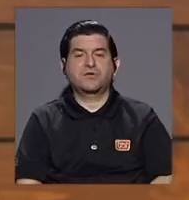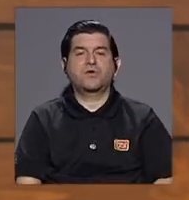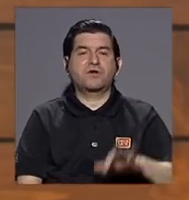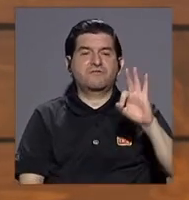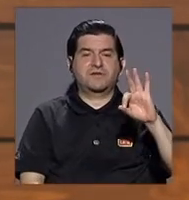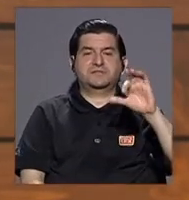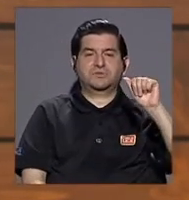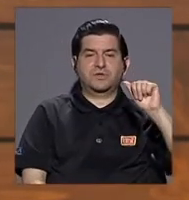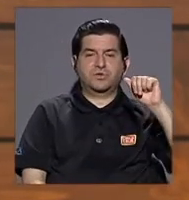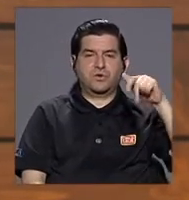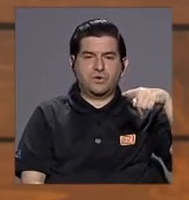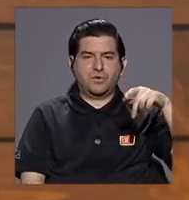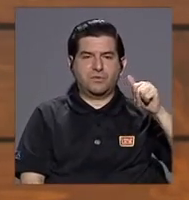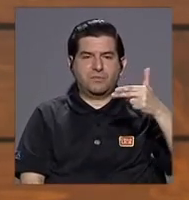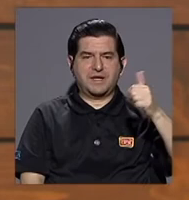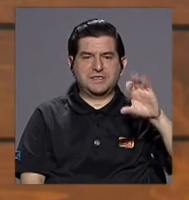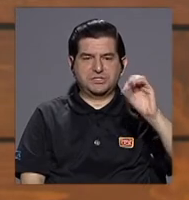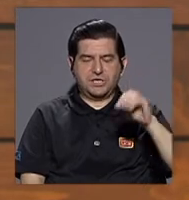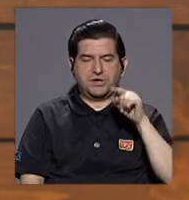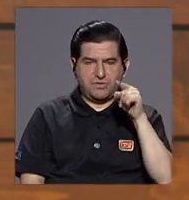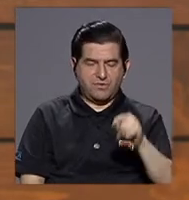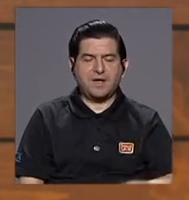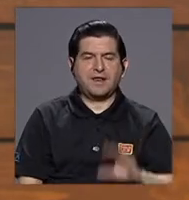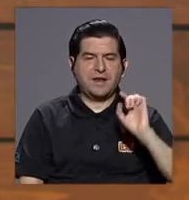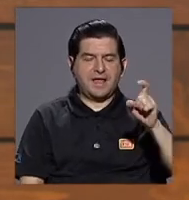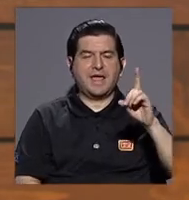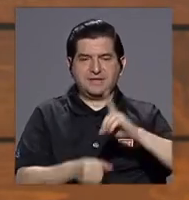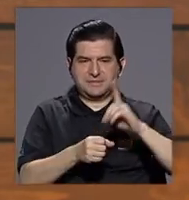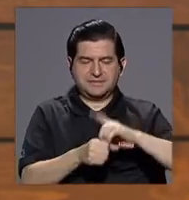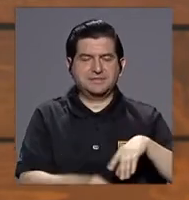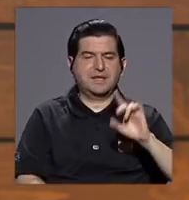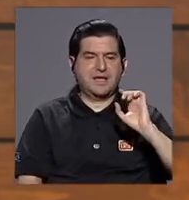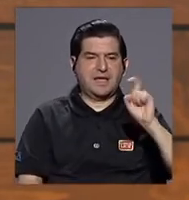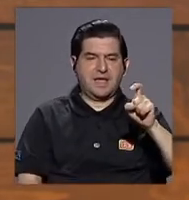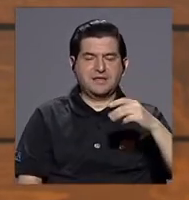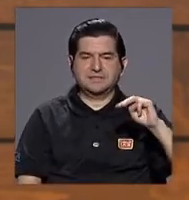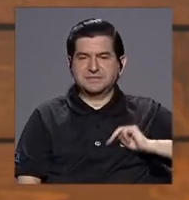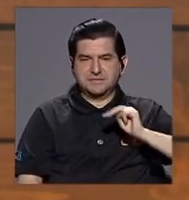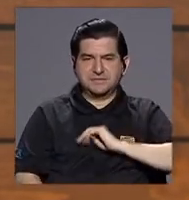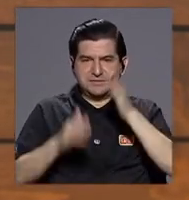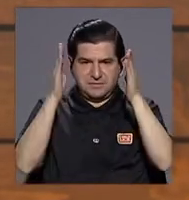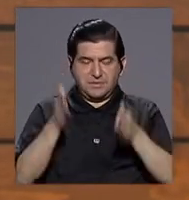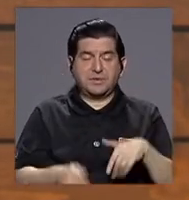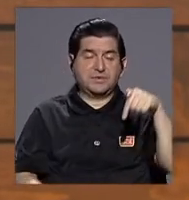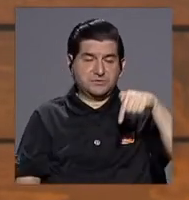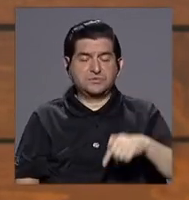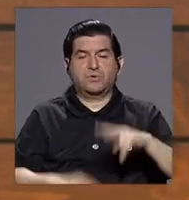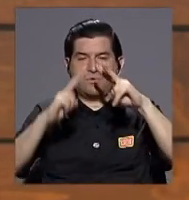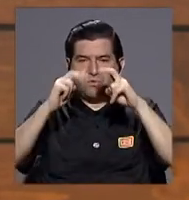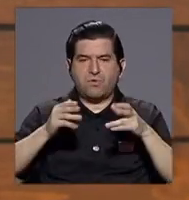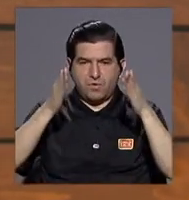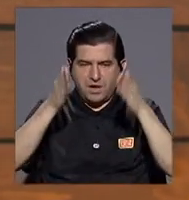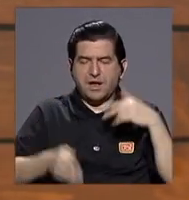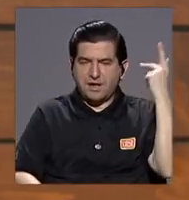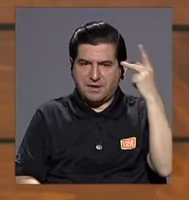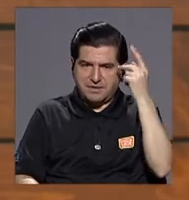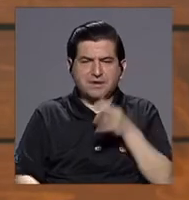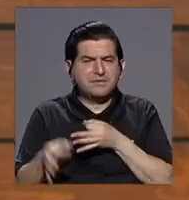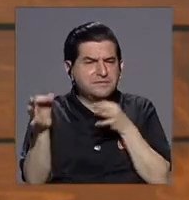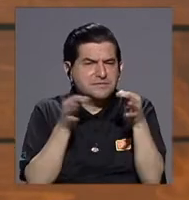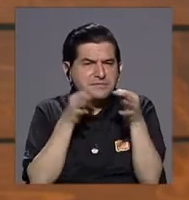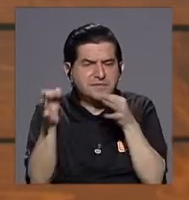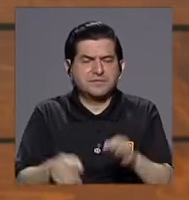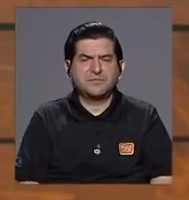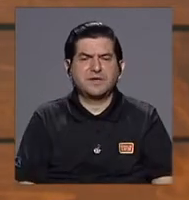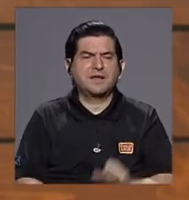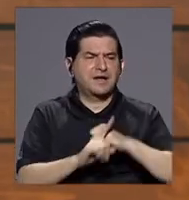Francisco Antonio Pacheco. Usted lo conocerá como exdiputado y como exministro. Y el día de hoy estará como analista político para contarnos